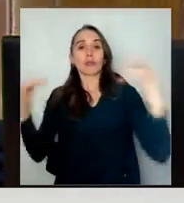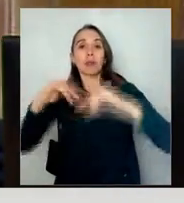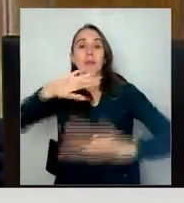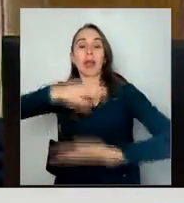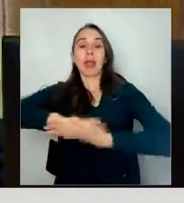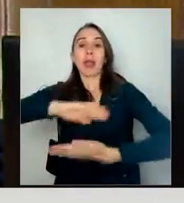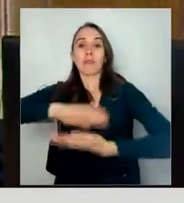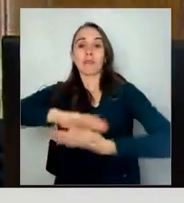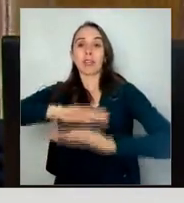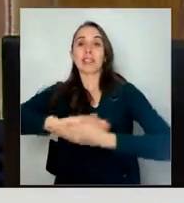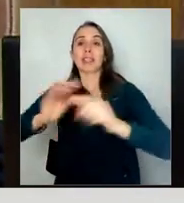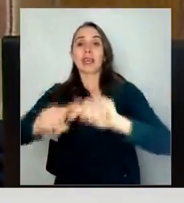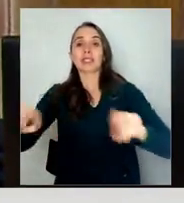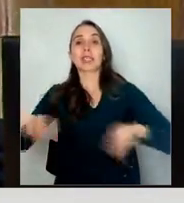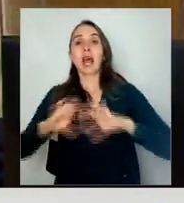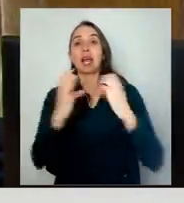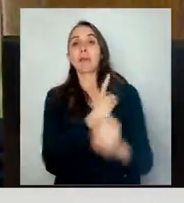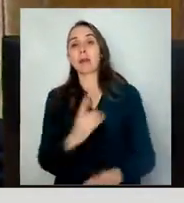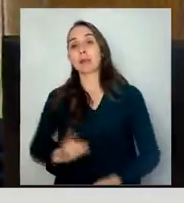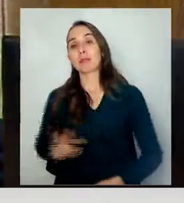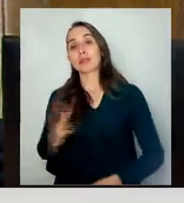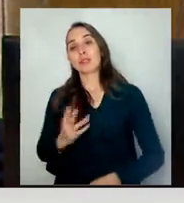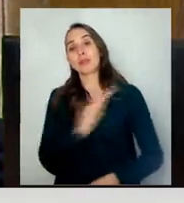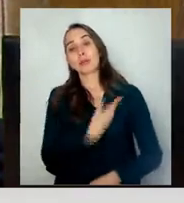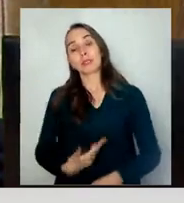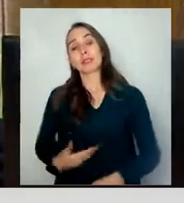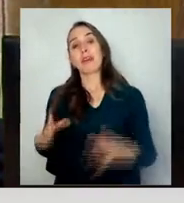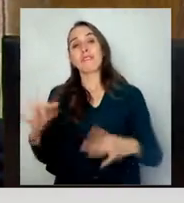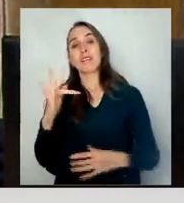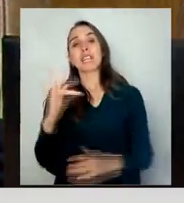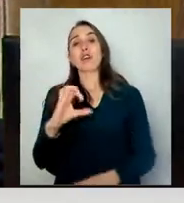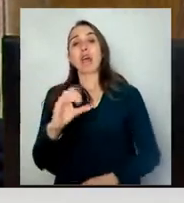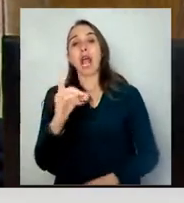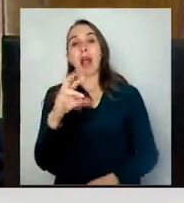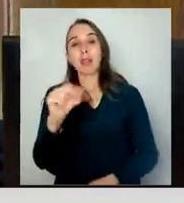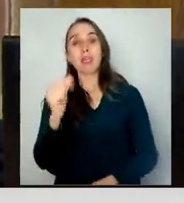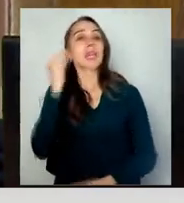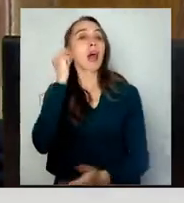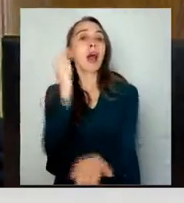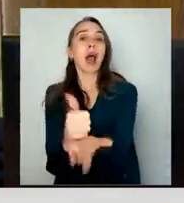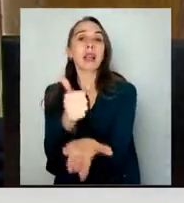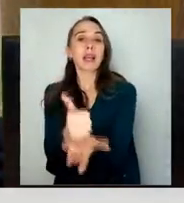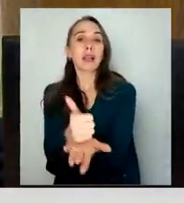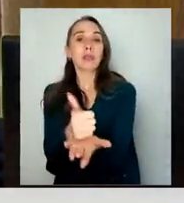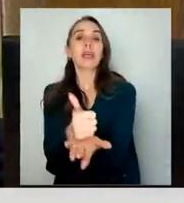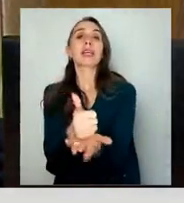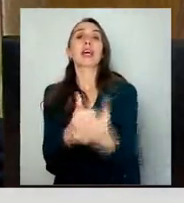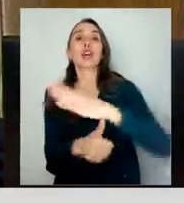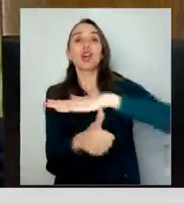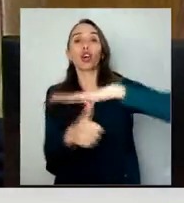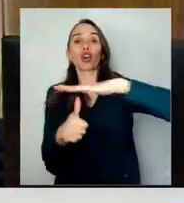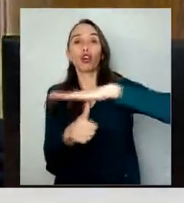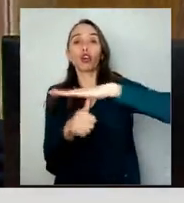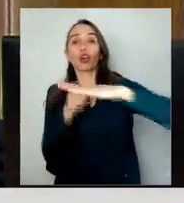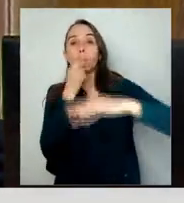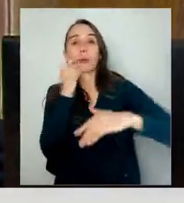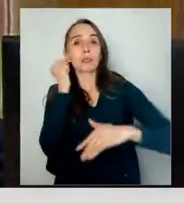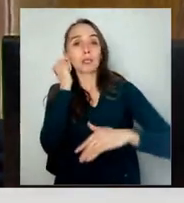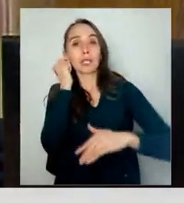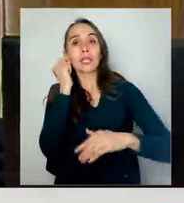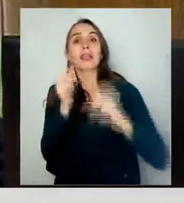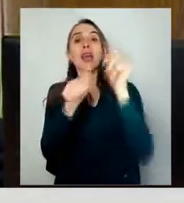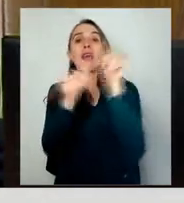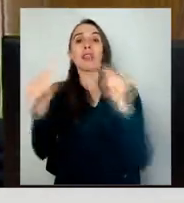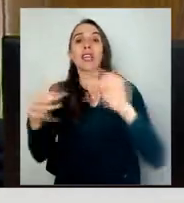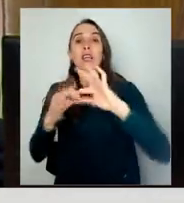esta sala señor presidente Quiero felicitar a la comuna Quiero felicitar a su alcaldesa a los concejales y concejalas a los dirigentes sociales